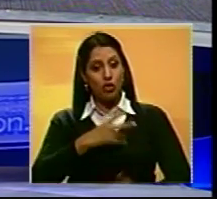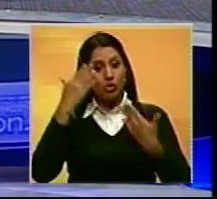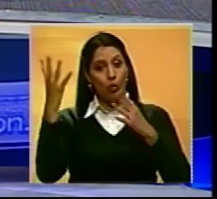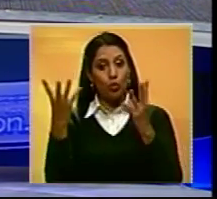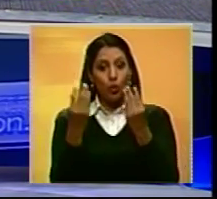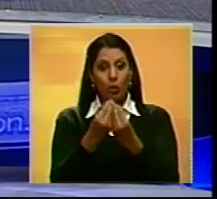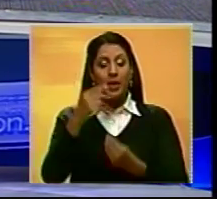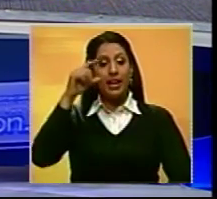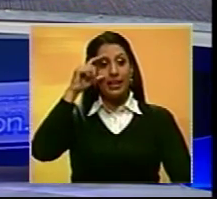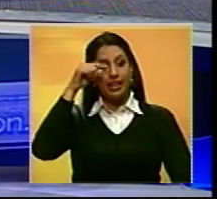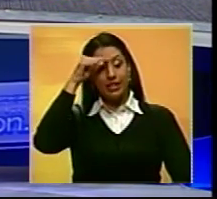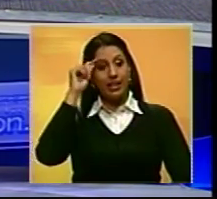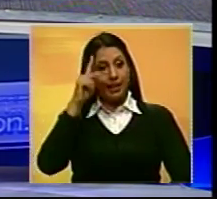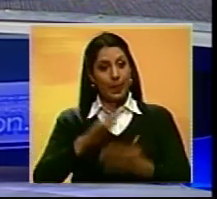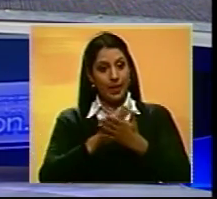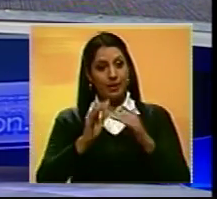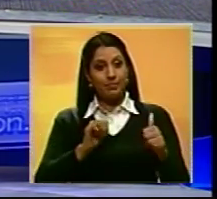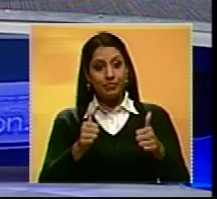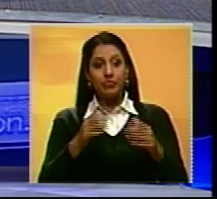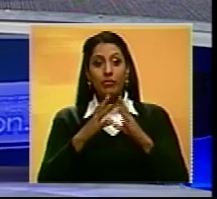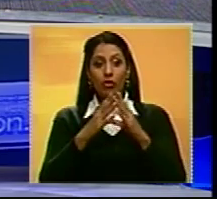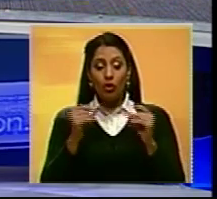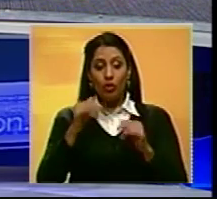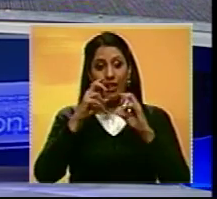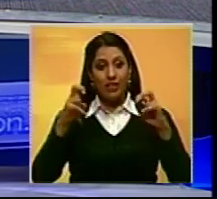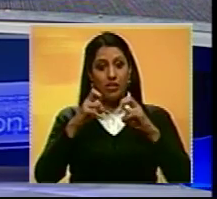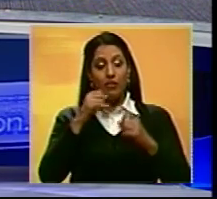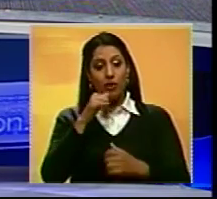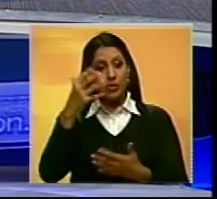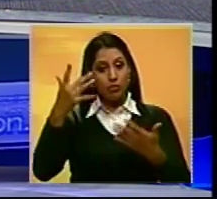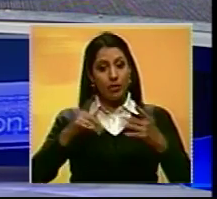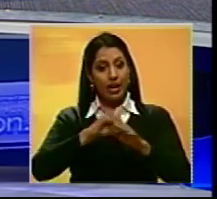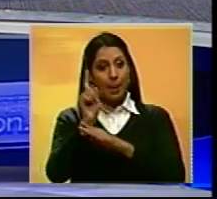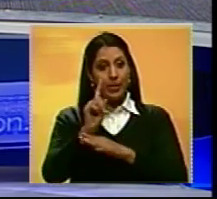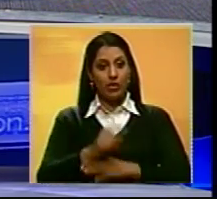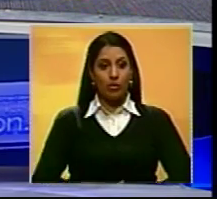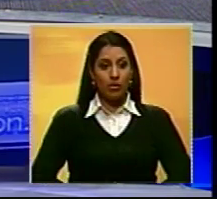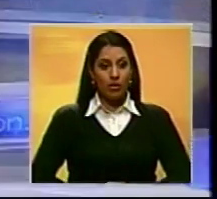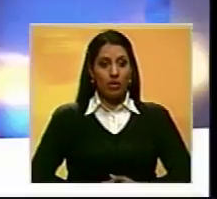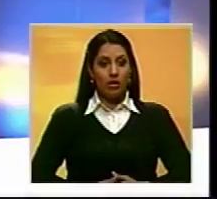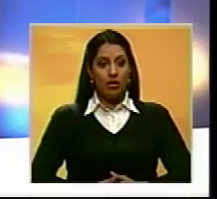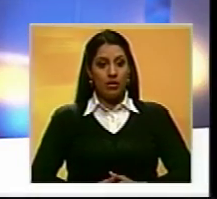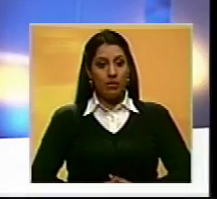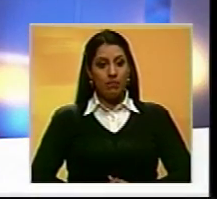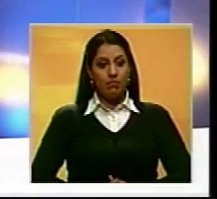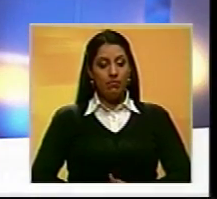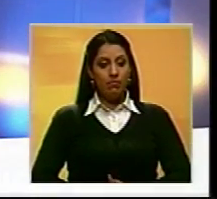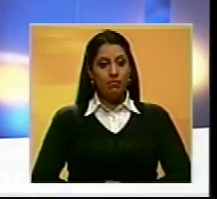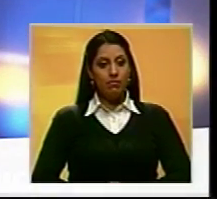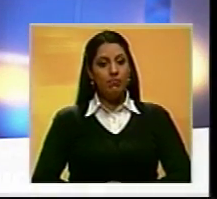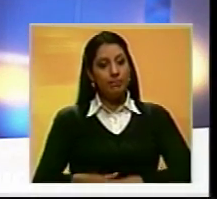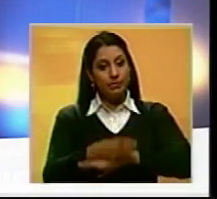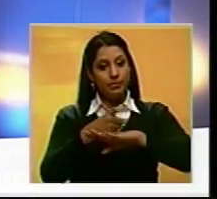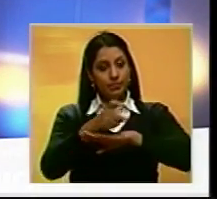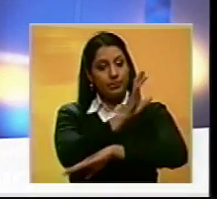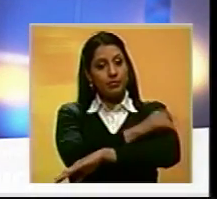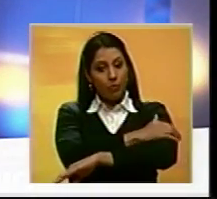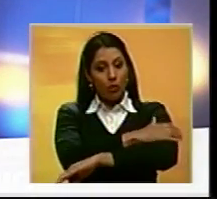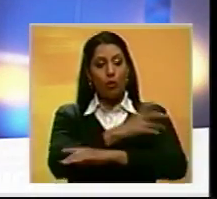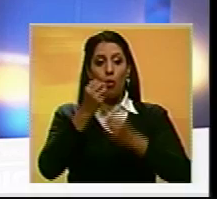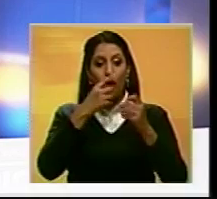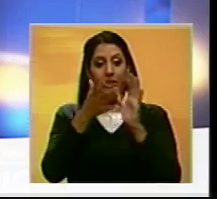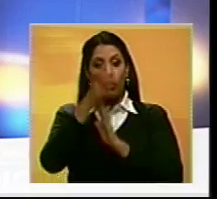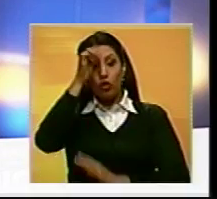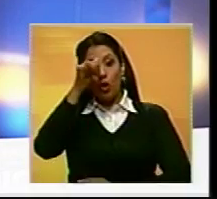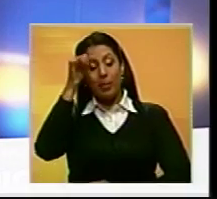Venevisión, Néstor Brito, Landa y Endrina Yepes. Comenzamos a revisar las informaciones de inmediato. Gobierno y oposición sostuvieron